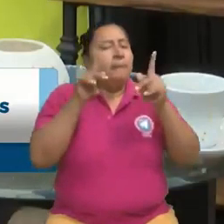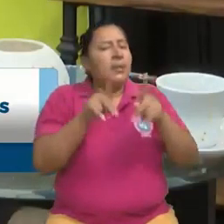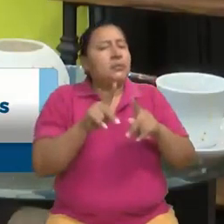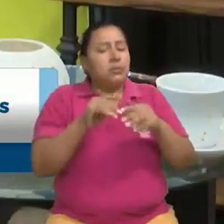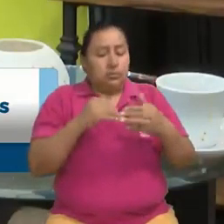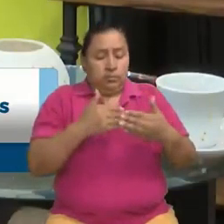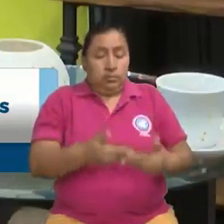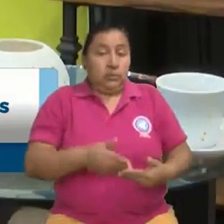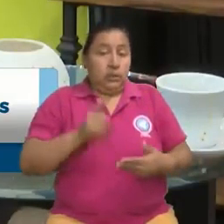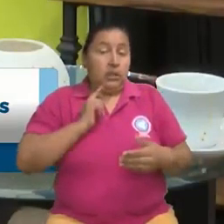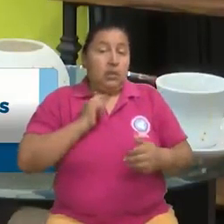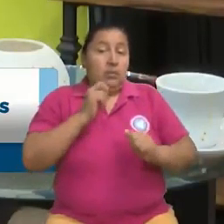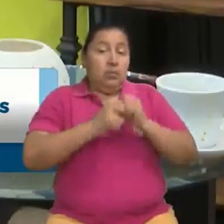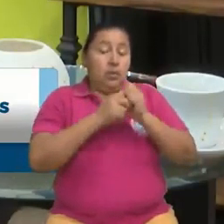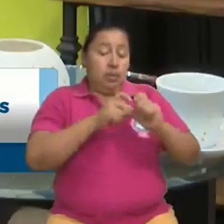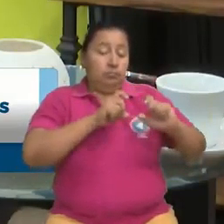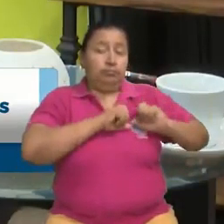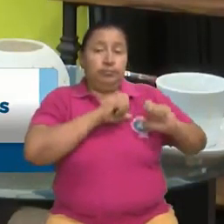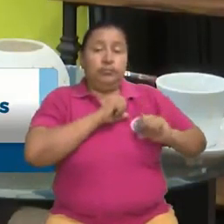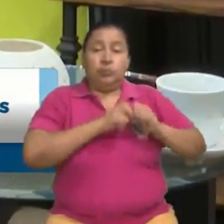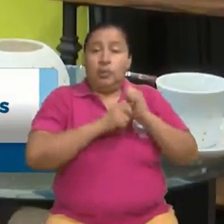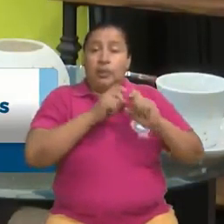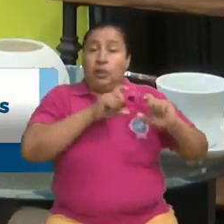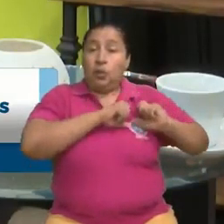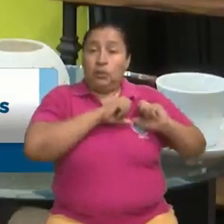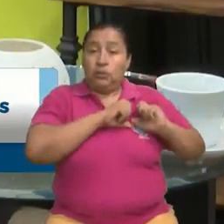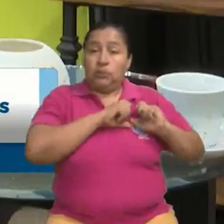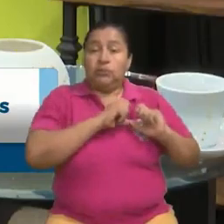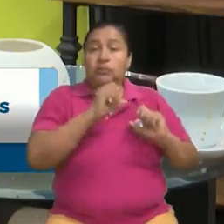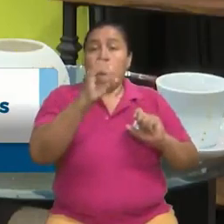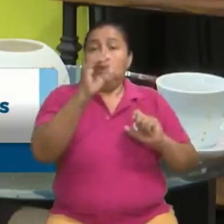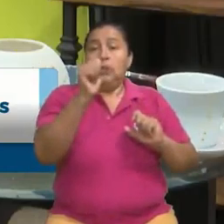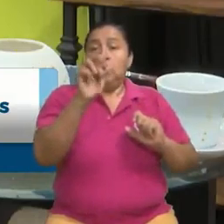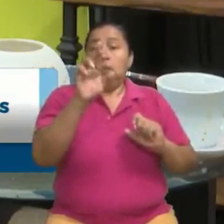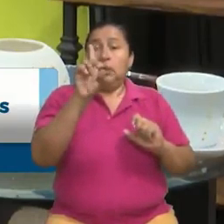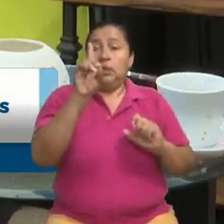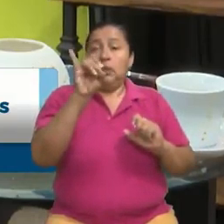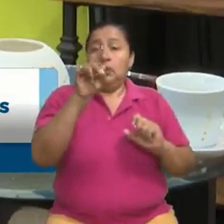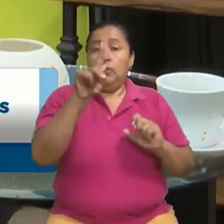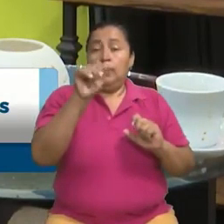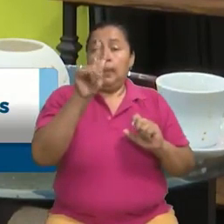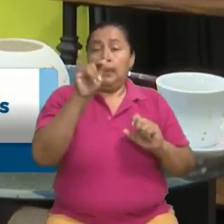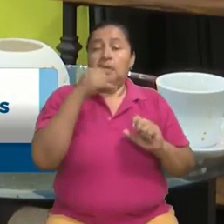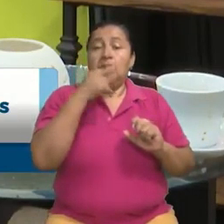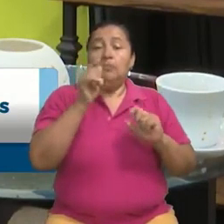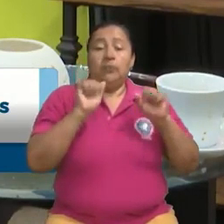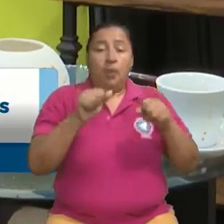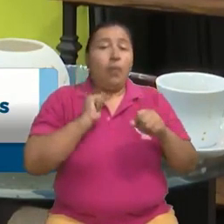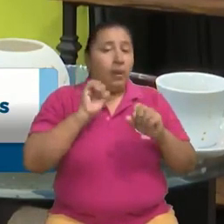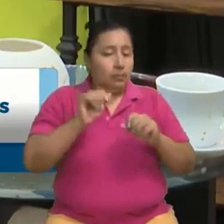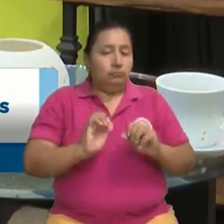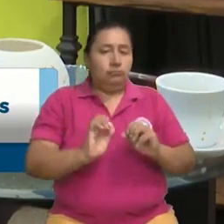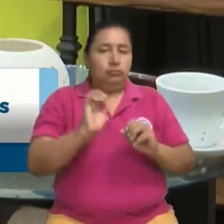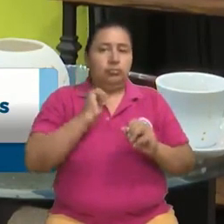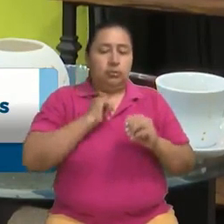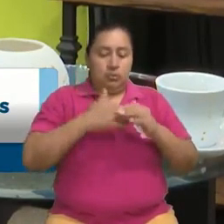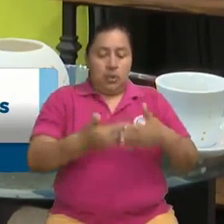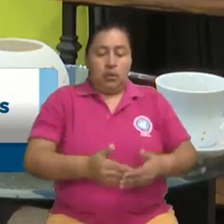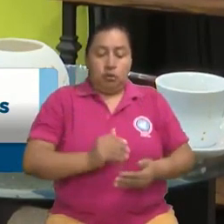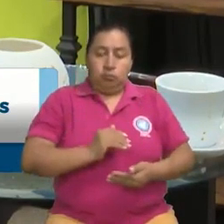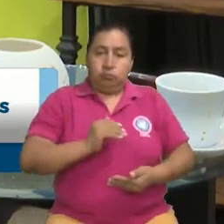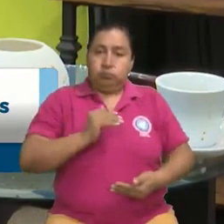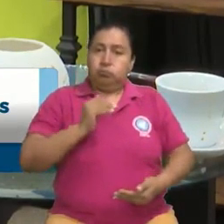que presenta esta cardiopatía congénita, puede desarrollar bien, puede desarrollarse bien durante los 9 meses del